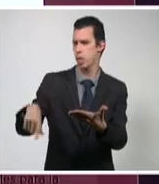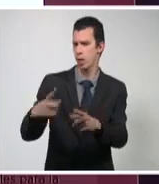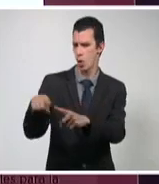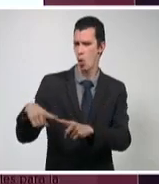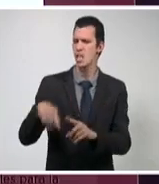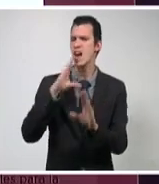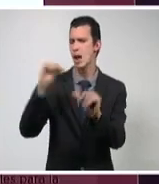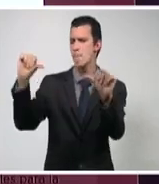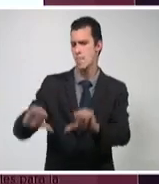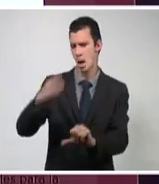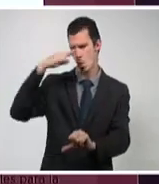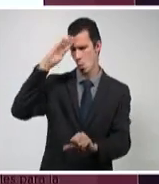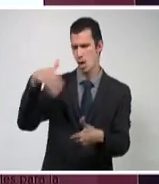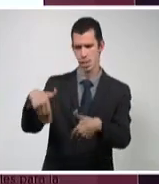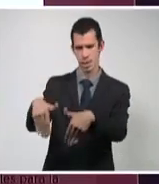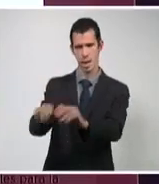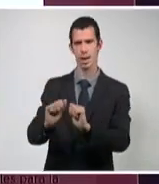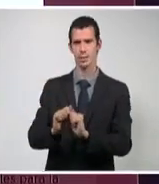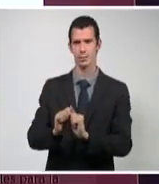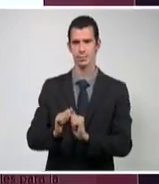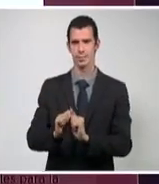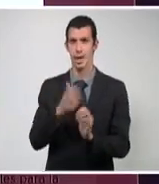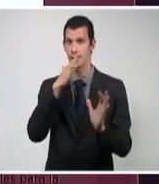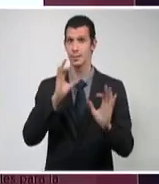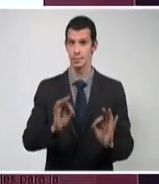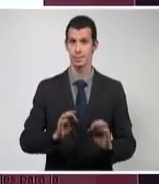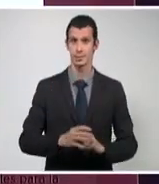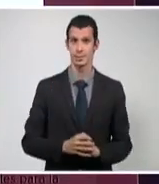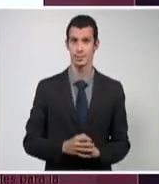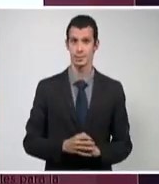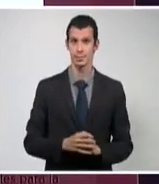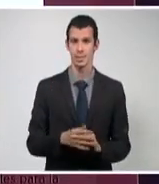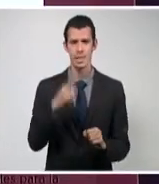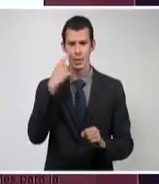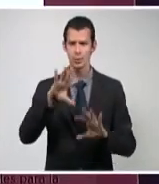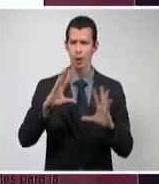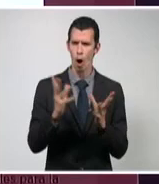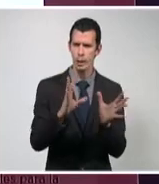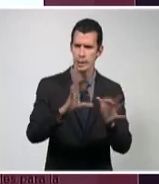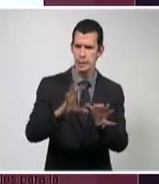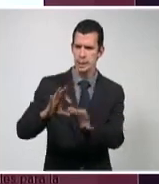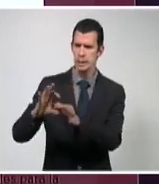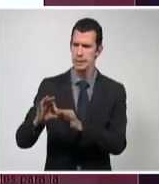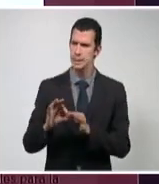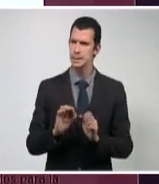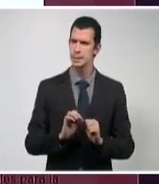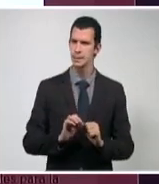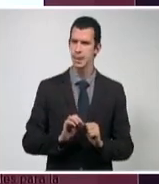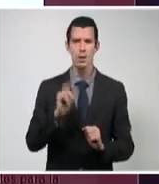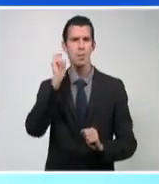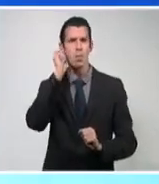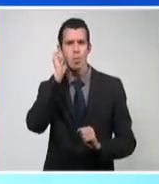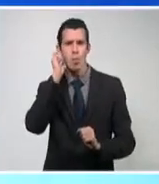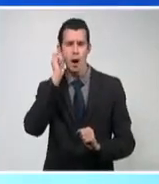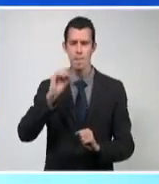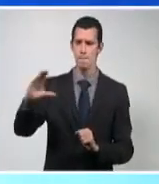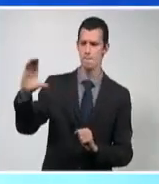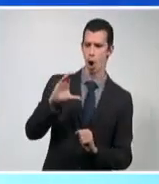Yaima convoca a Nelson Julio. Nelson Julio participa en la provocación frente al Ministerio de Cultura. Recibe entre 150 a 200 dólares como